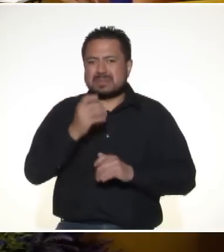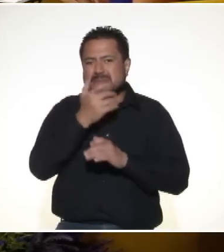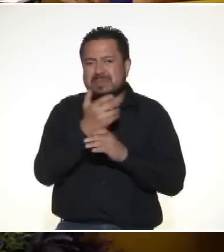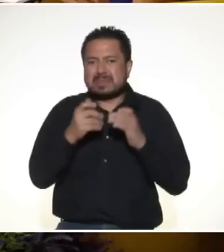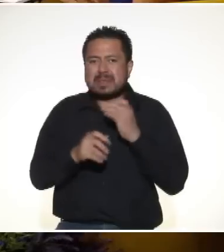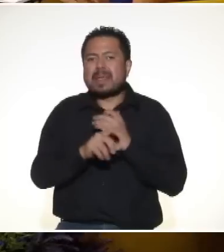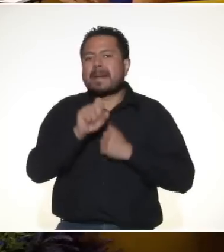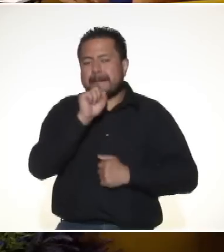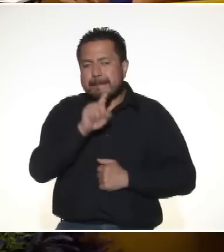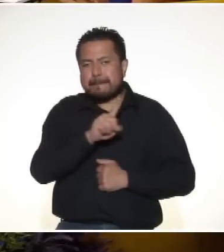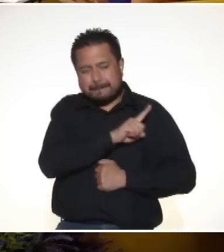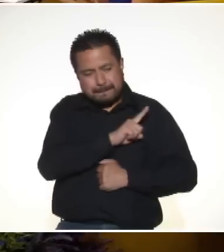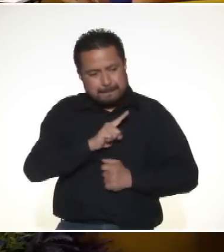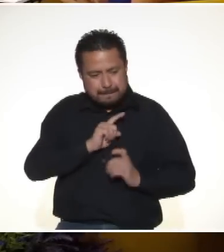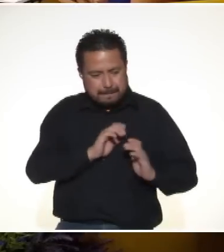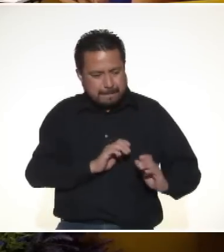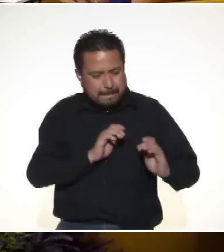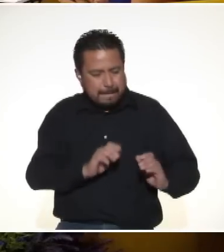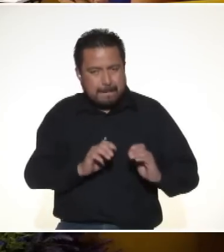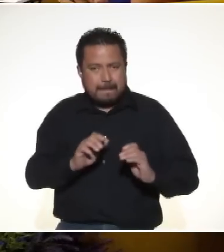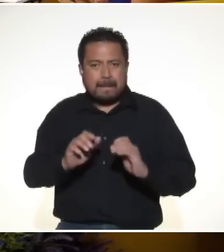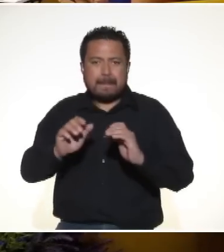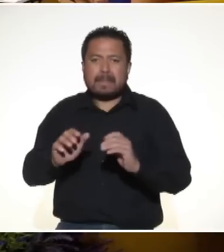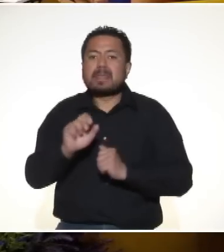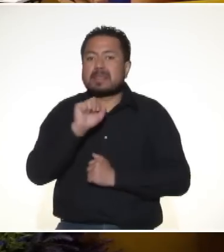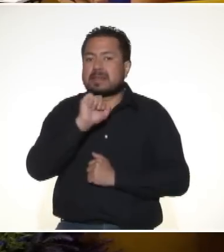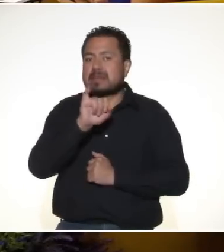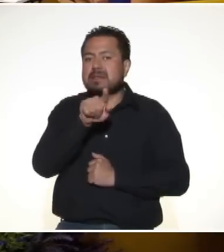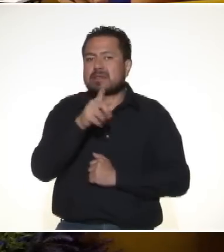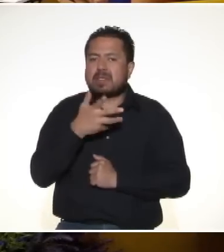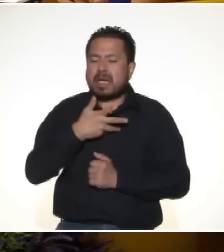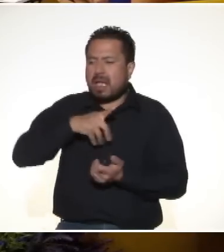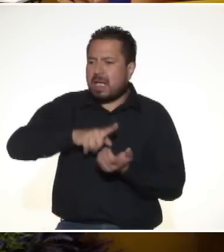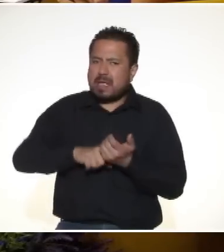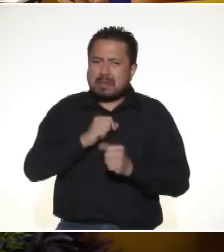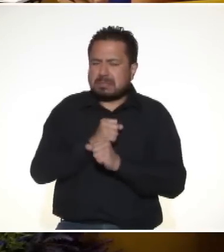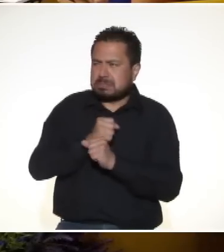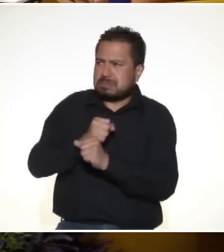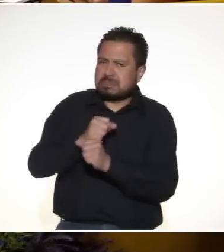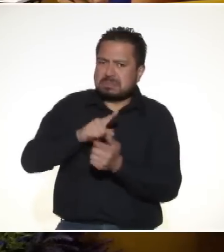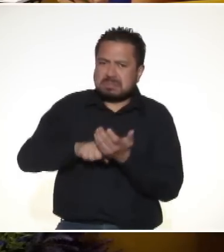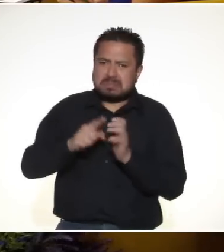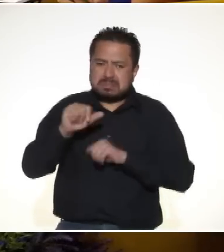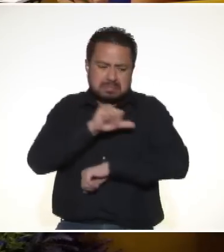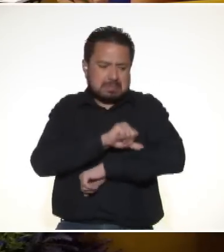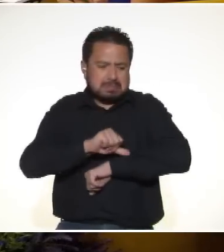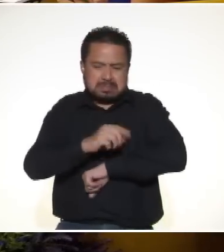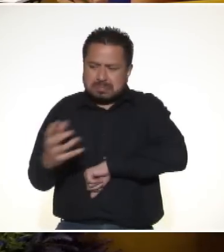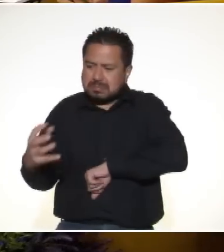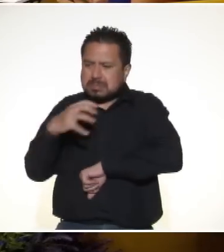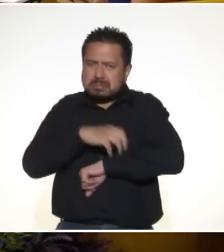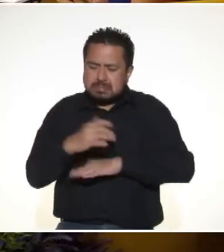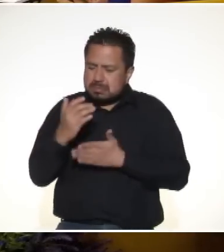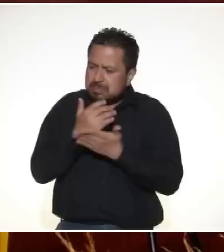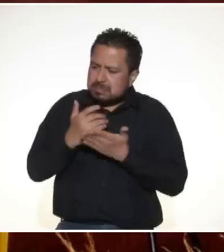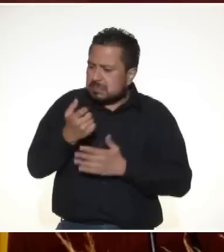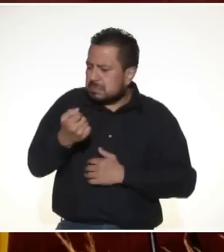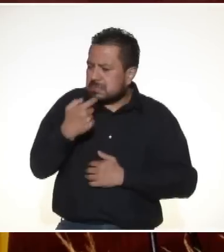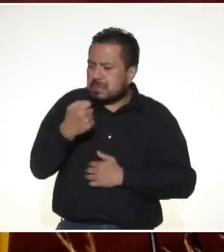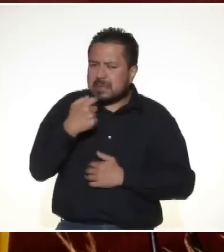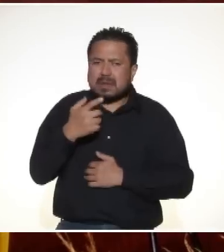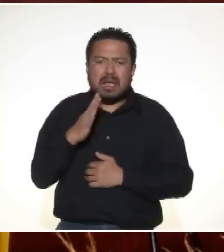situaciones también hay que prevenirlas. Si tienes alguna inmunodeficiencia, si te trasplantaron y estás recibiendo medicamentos